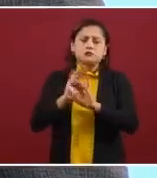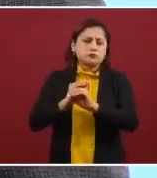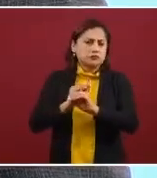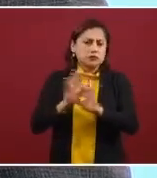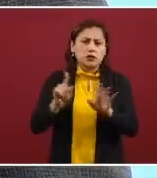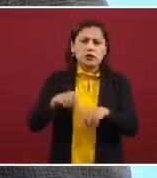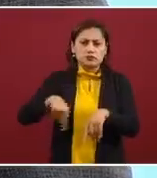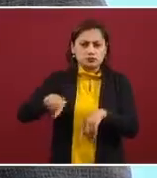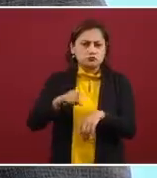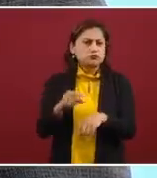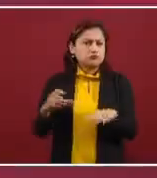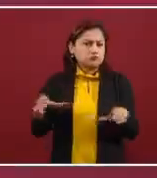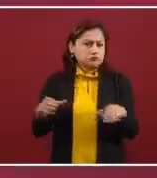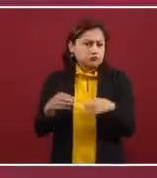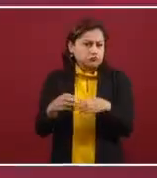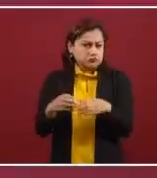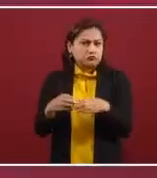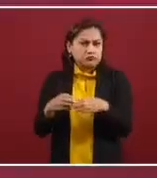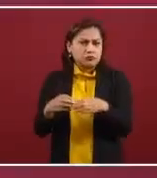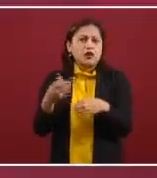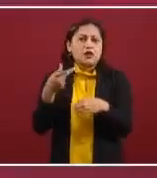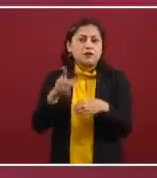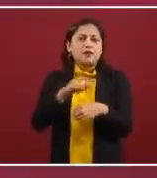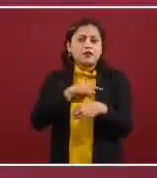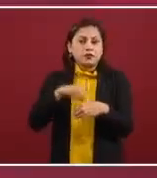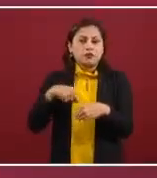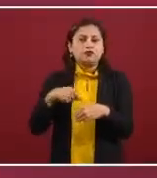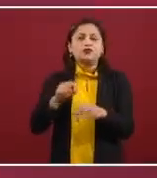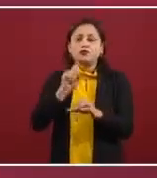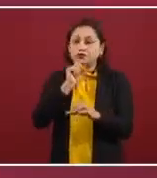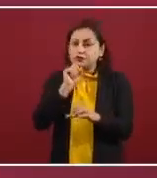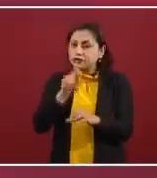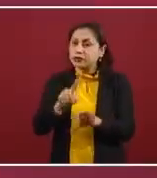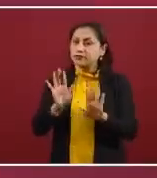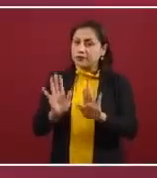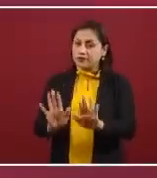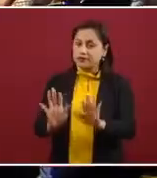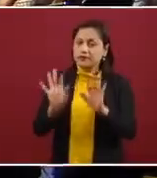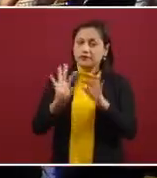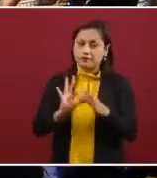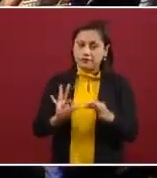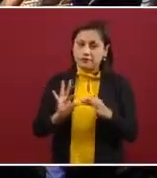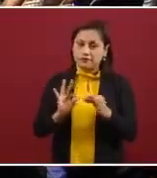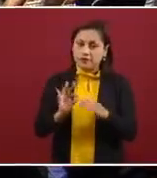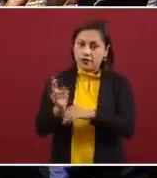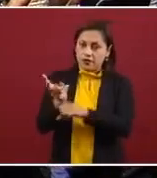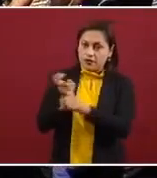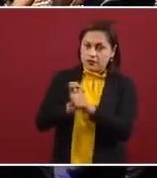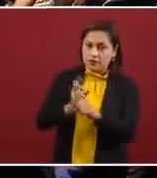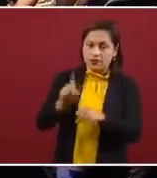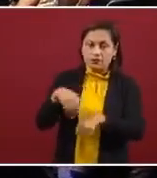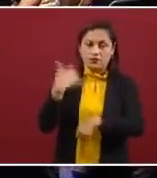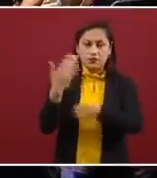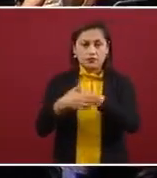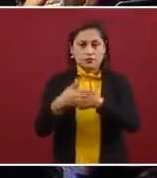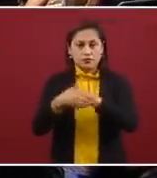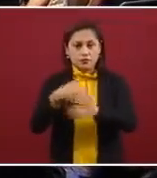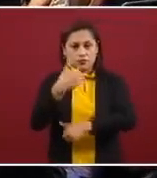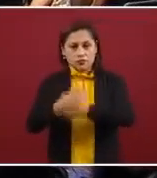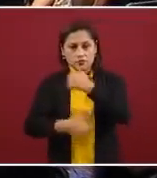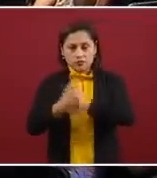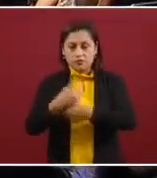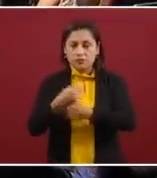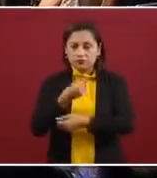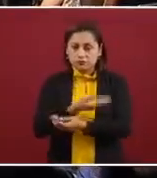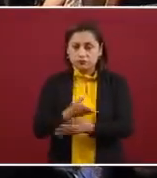su libertad, pero nosotros los vamos a organizar también con la invitación a esta convocatoria.